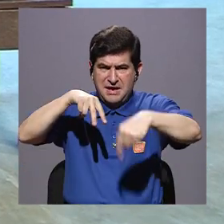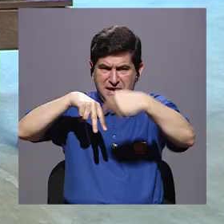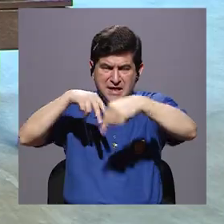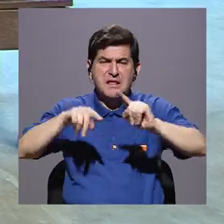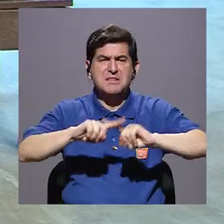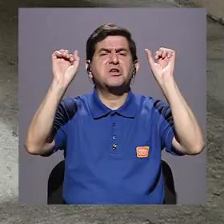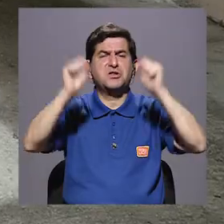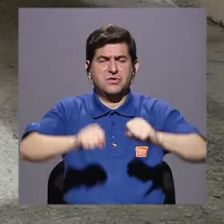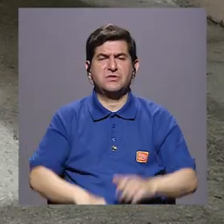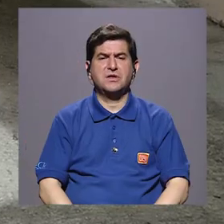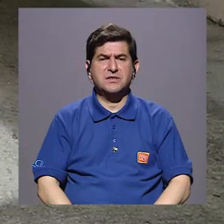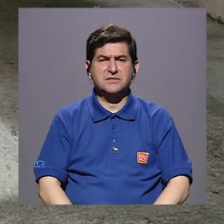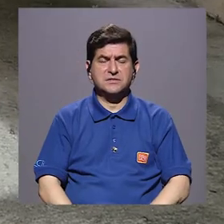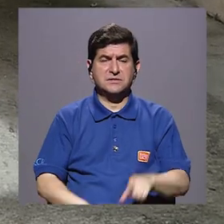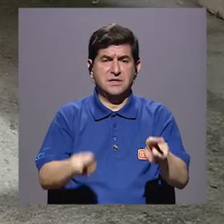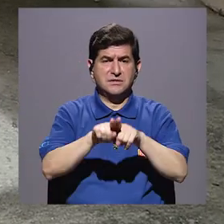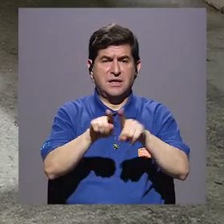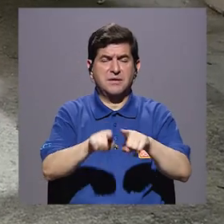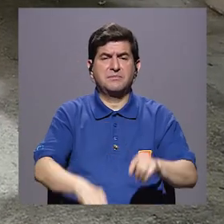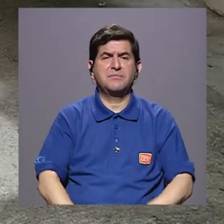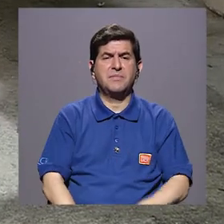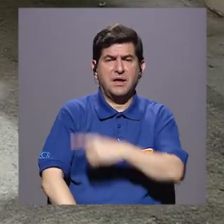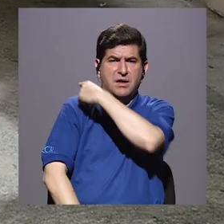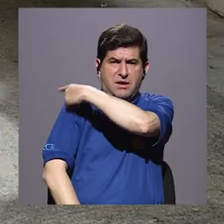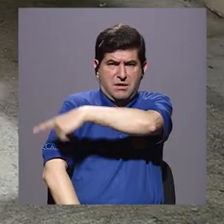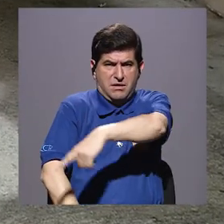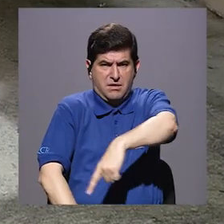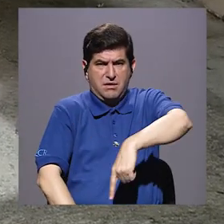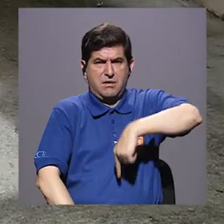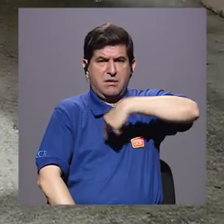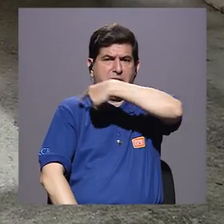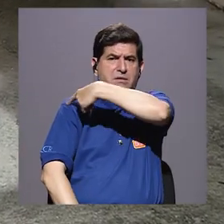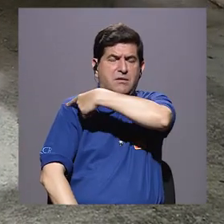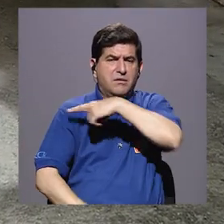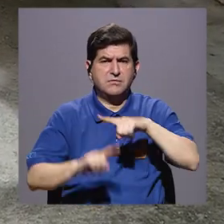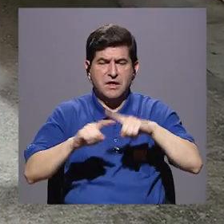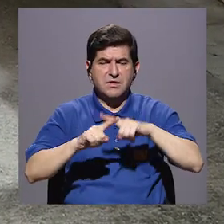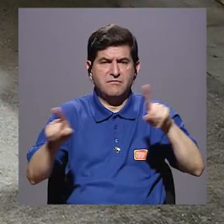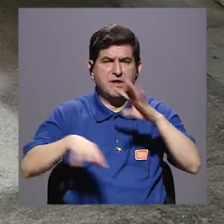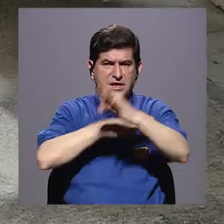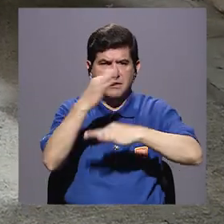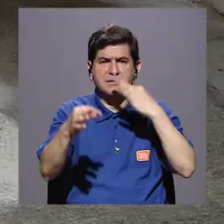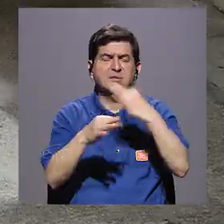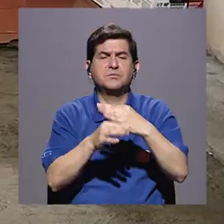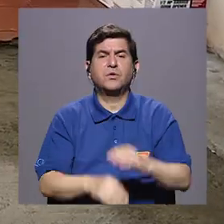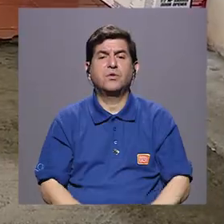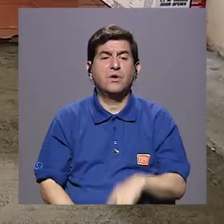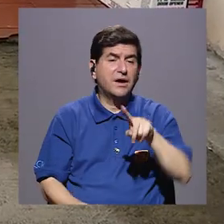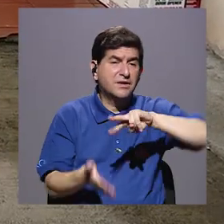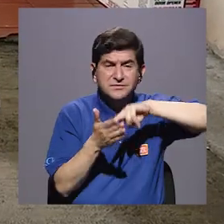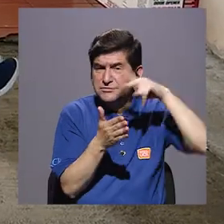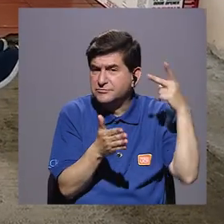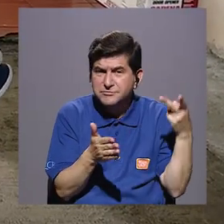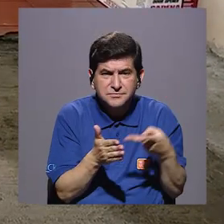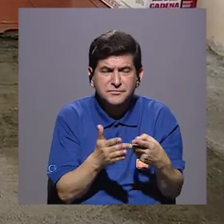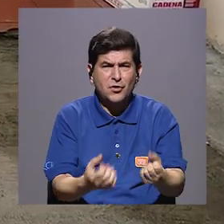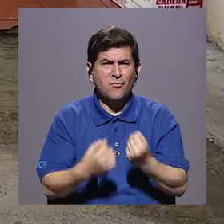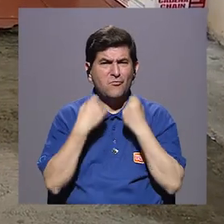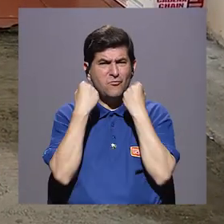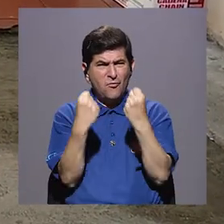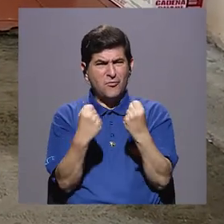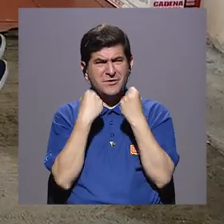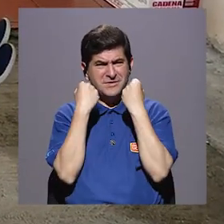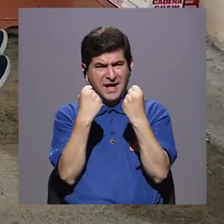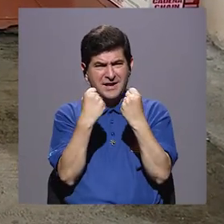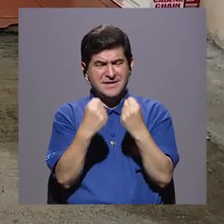diferentes ejercicios. Flexión de hombro, por ejemplo, extensión de hombro, entre otros. Y eso lo que viene a hacer, digamos, es